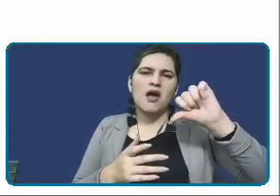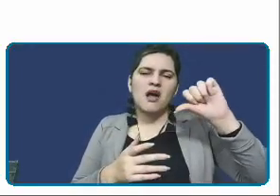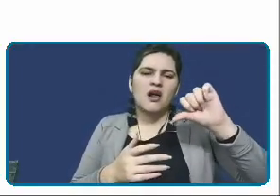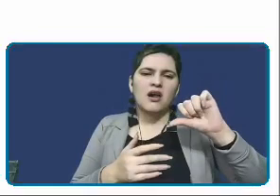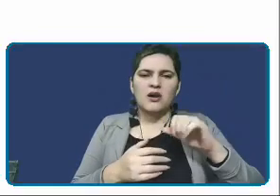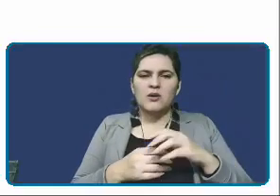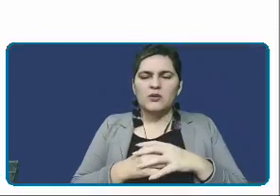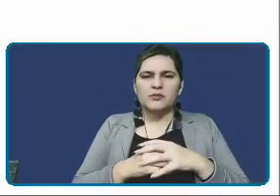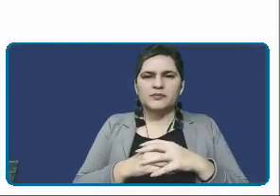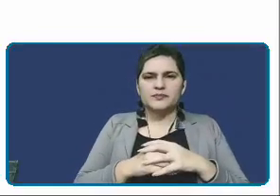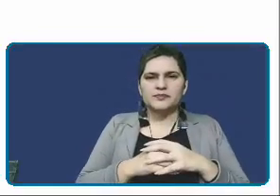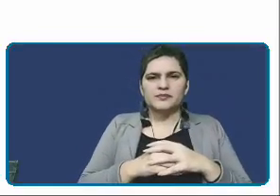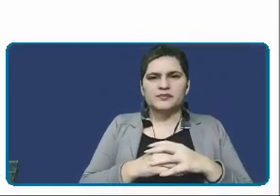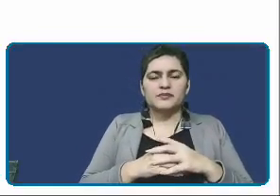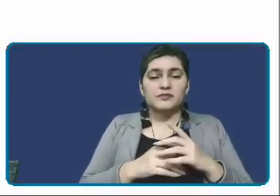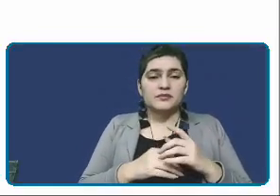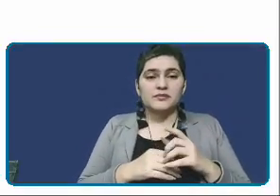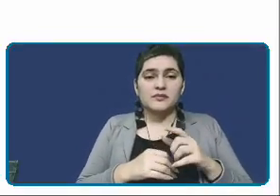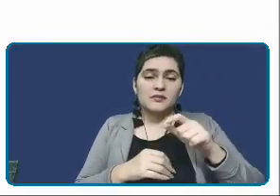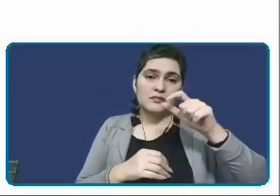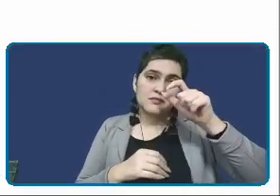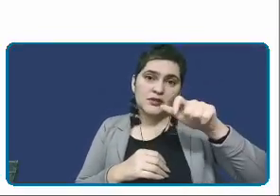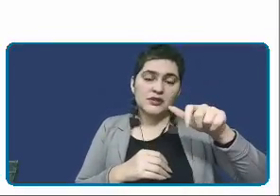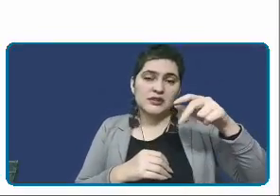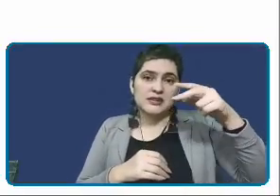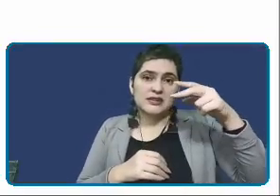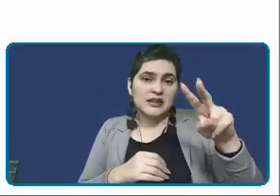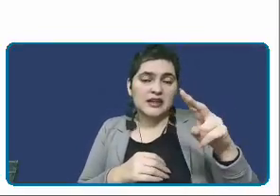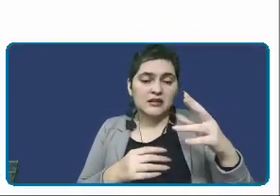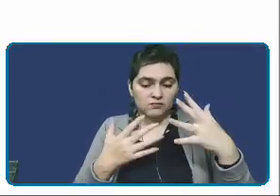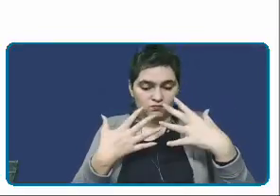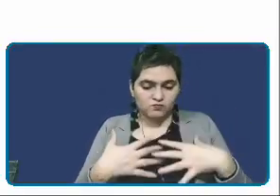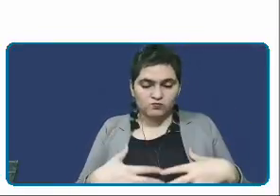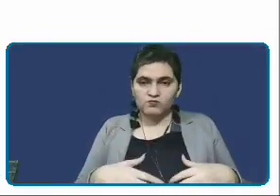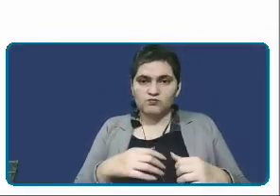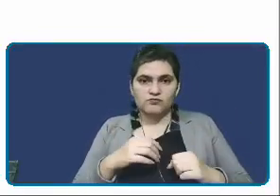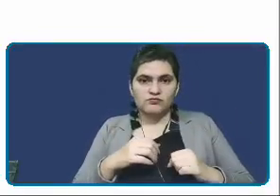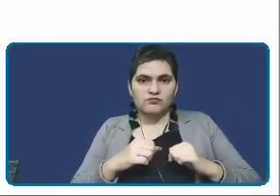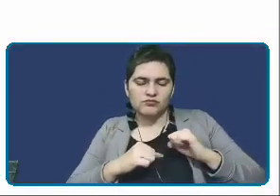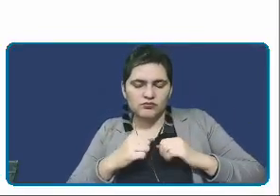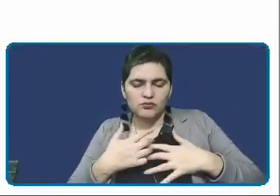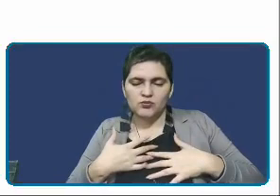el metabolismo cerebral, ¿ya? Y también, por otro lado, se asocia